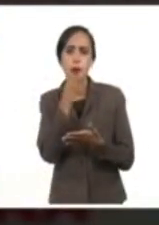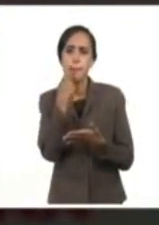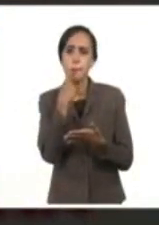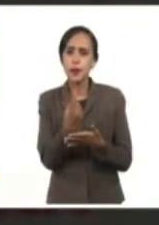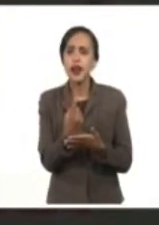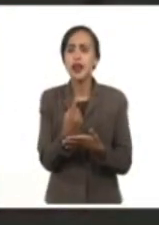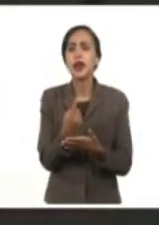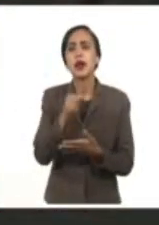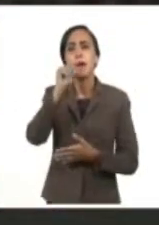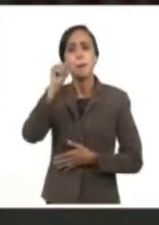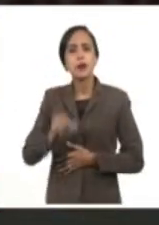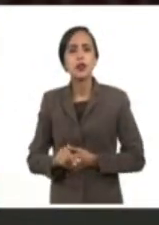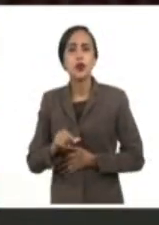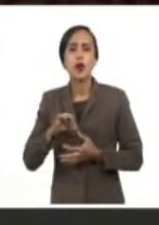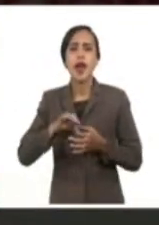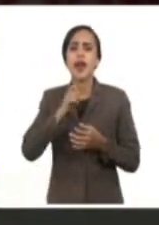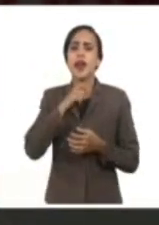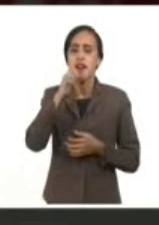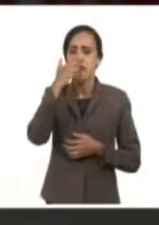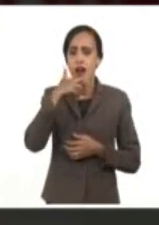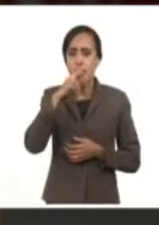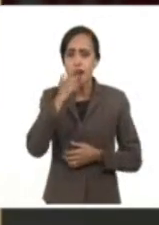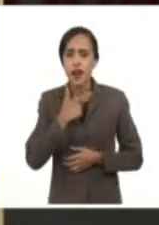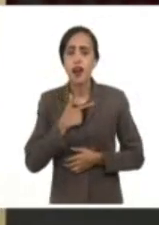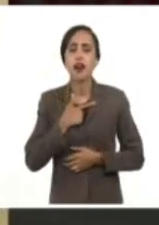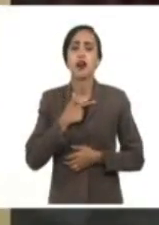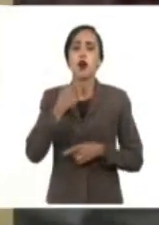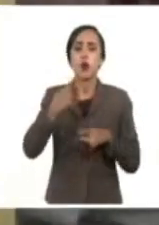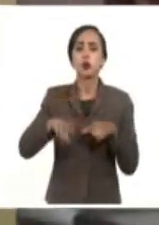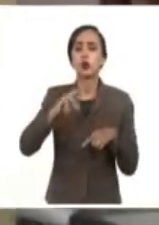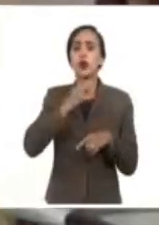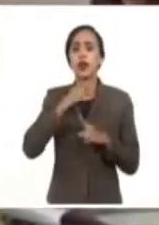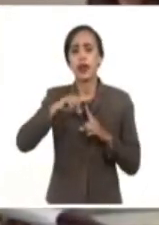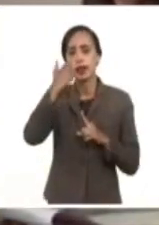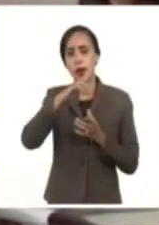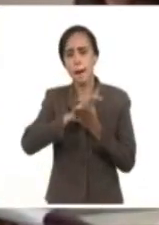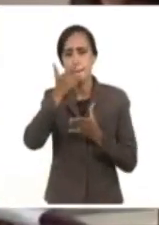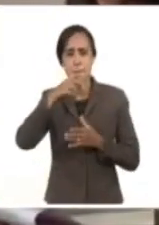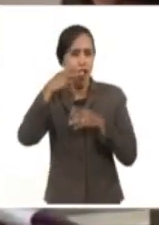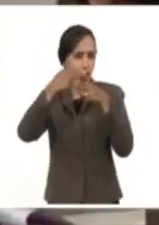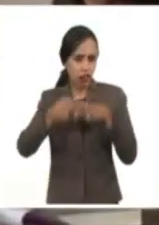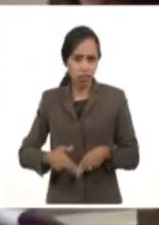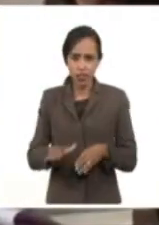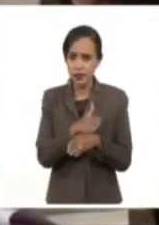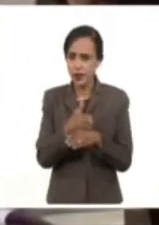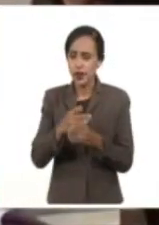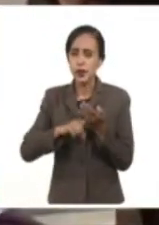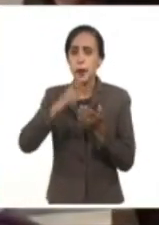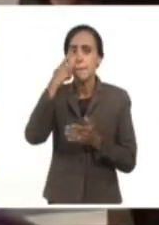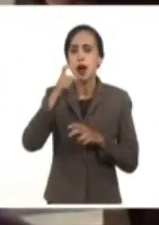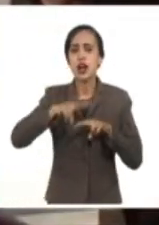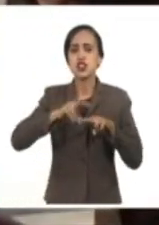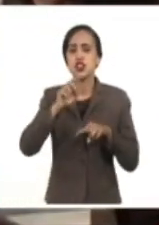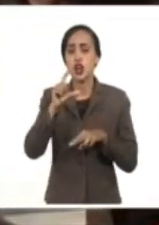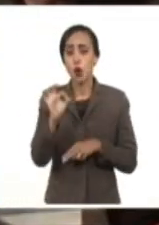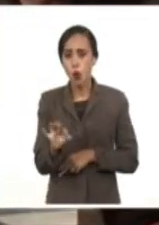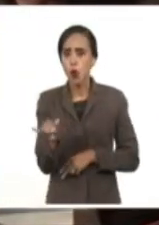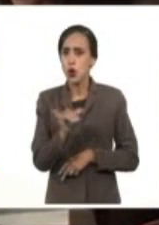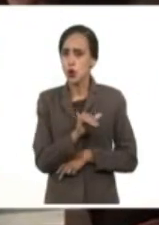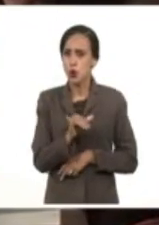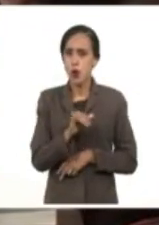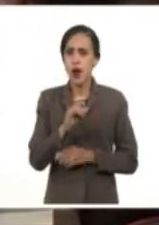Armando Jardávalos, Alfredo Guevara, Roberto Fernández Retamar, Fernando Martínez Heredia, Pablo Pacheco López y Celia Hartz